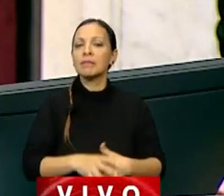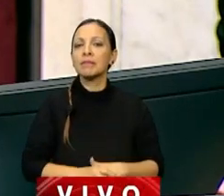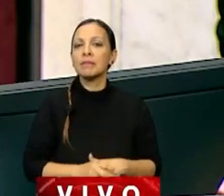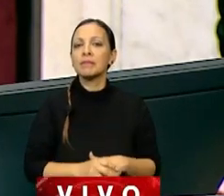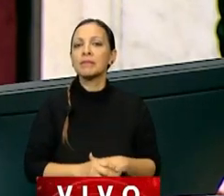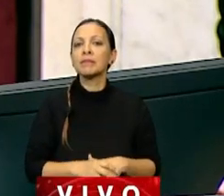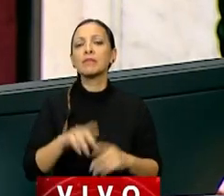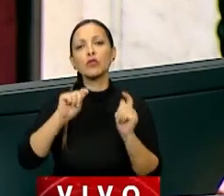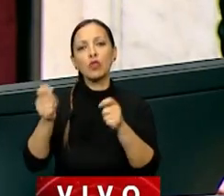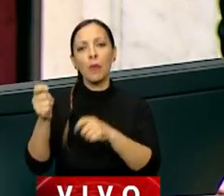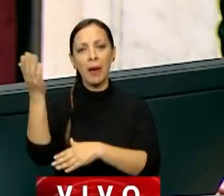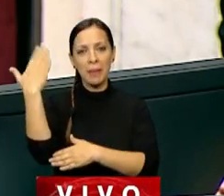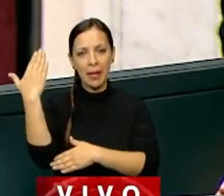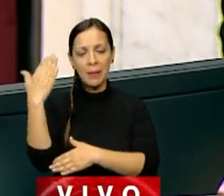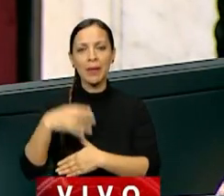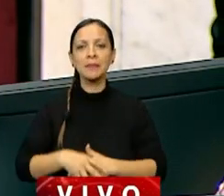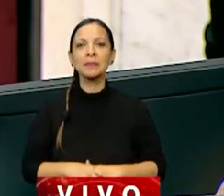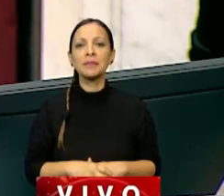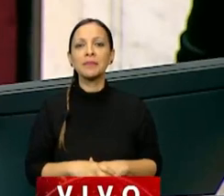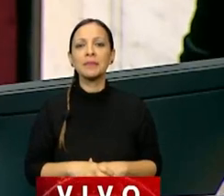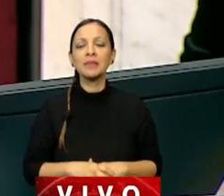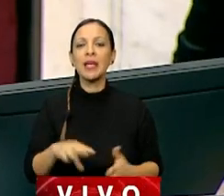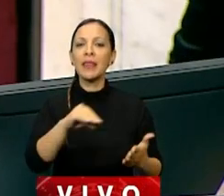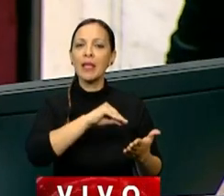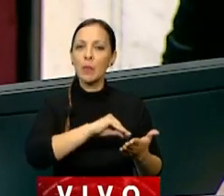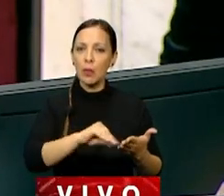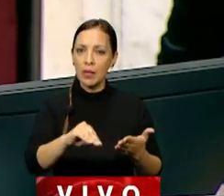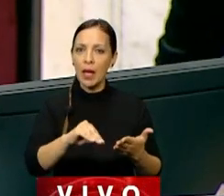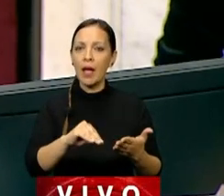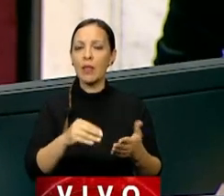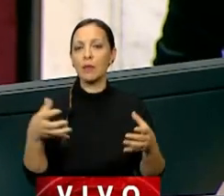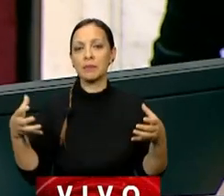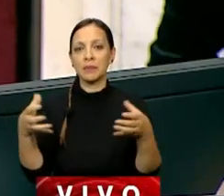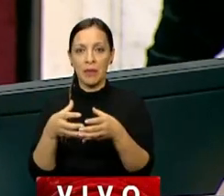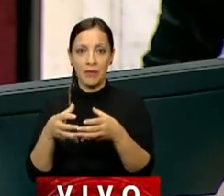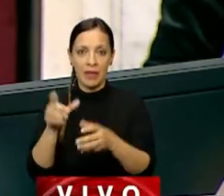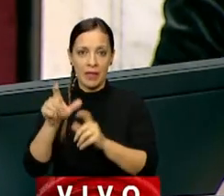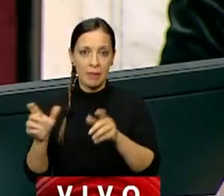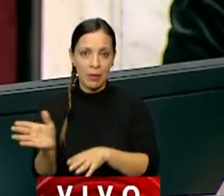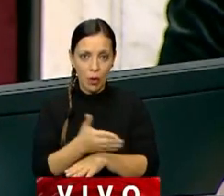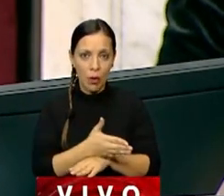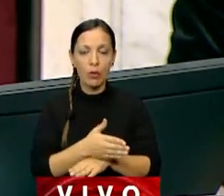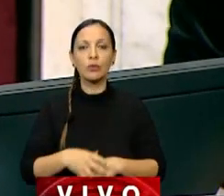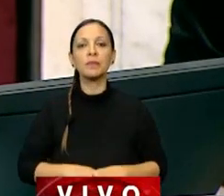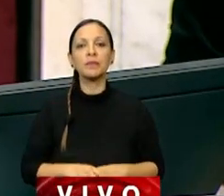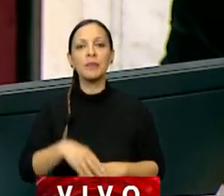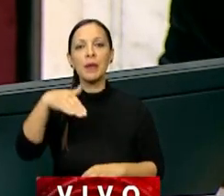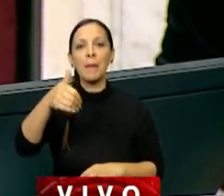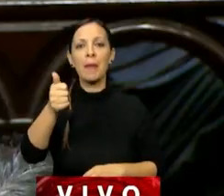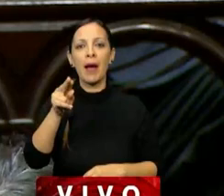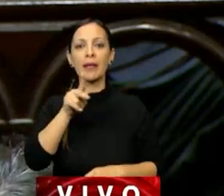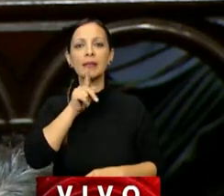correspondiente, tiene la palabra el señor diputado por el Frente de Todos, don Germán